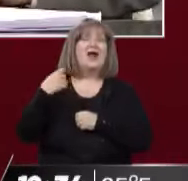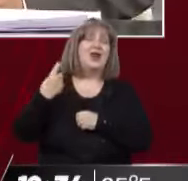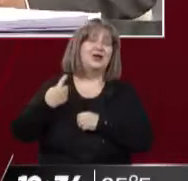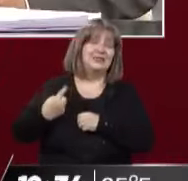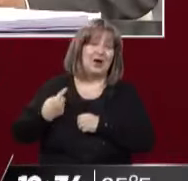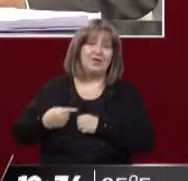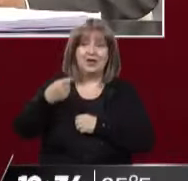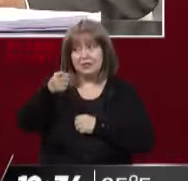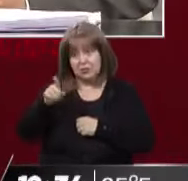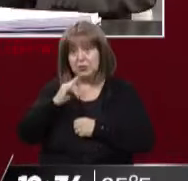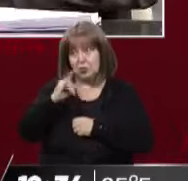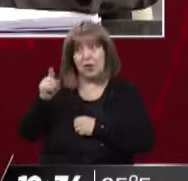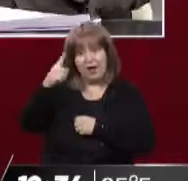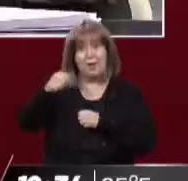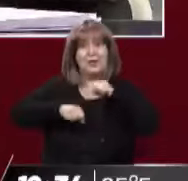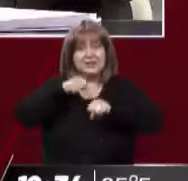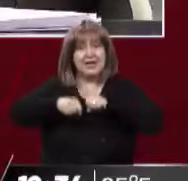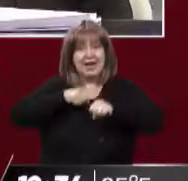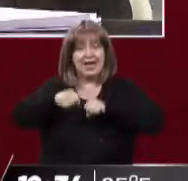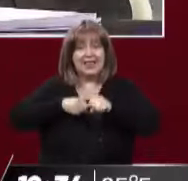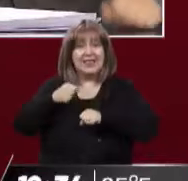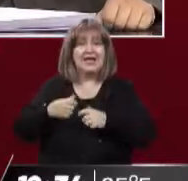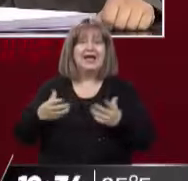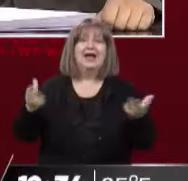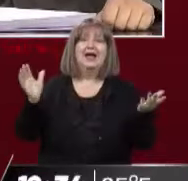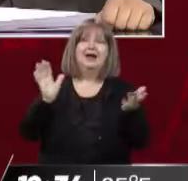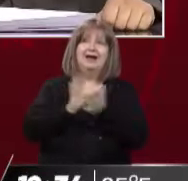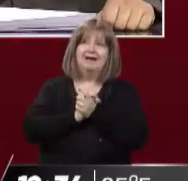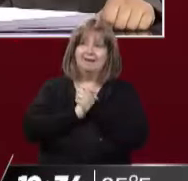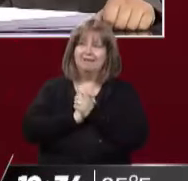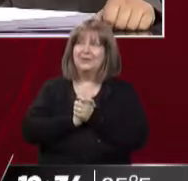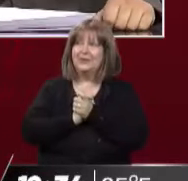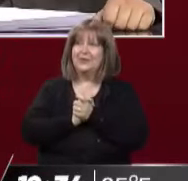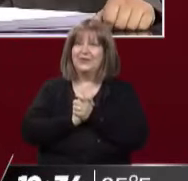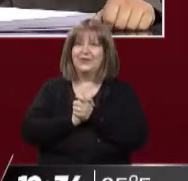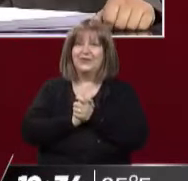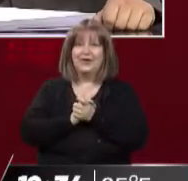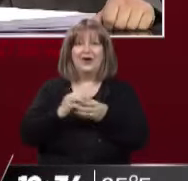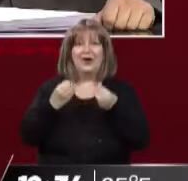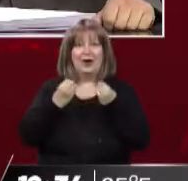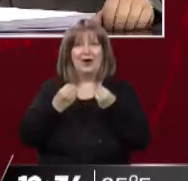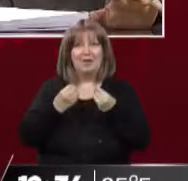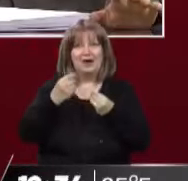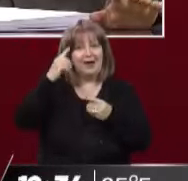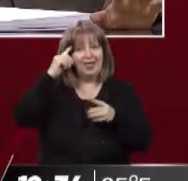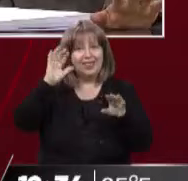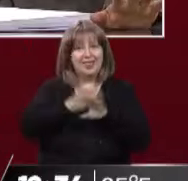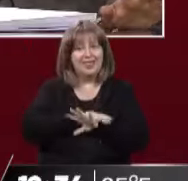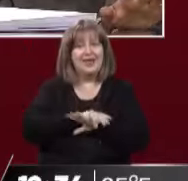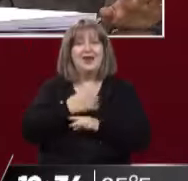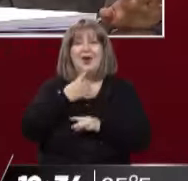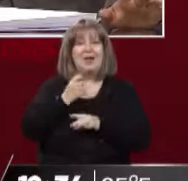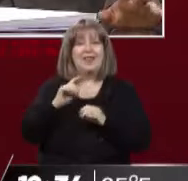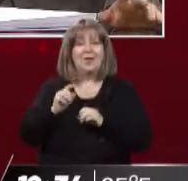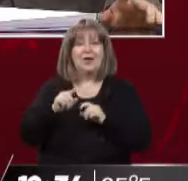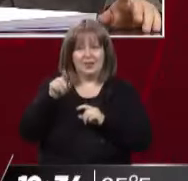la bicicleta era. Era la bicicleta. Mire, el amor por la bicicleta. No, mira la vos. Ver. ¿Por era dónde la venía la? ¿Sos de andar en